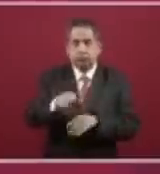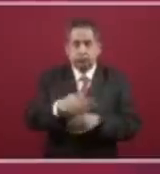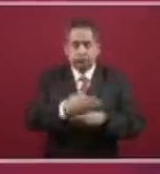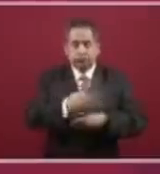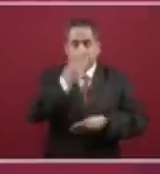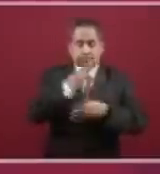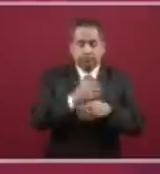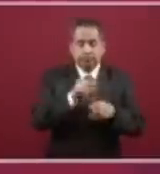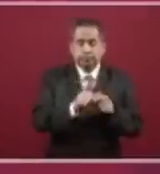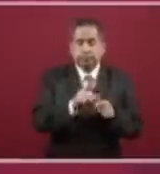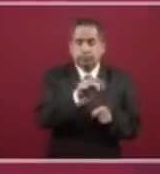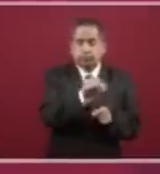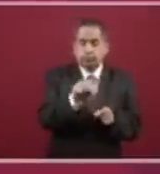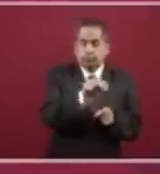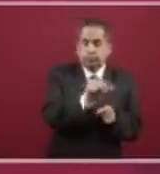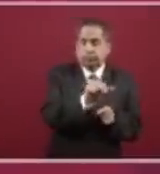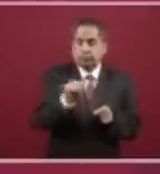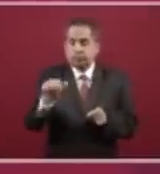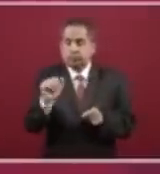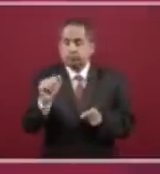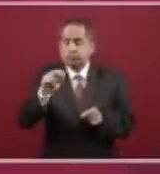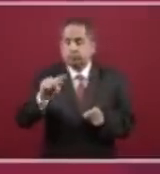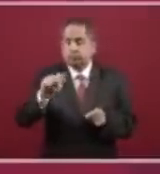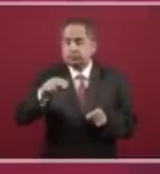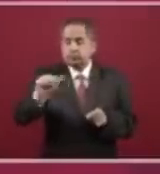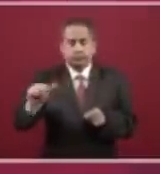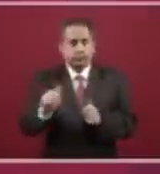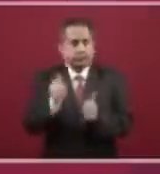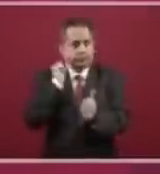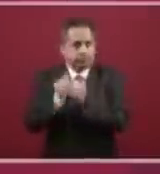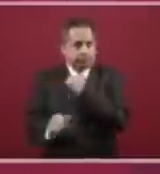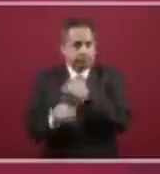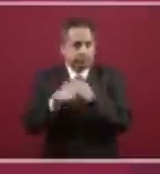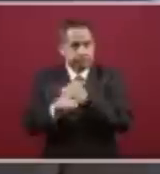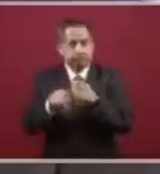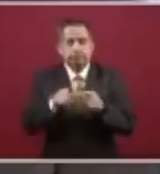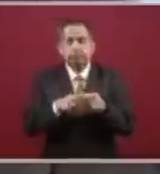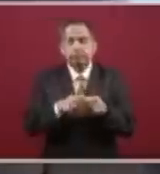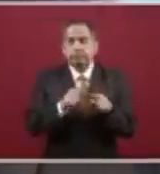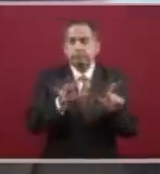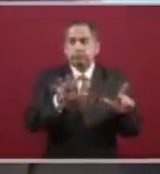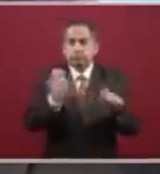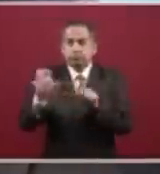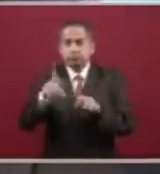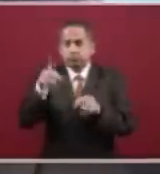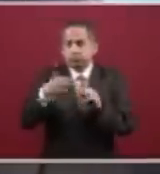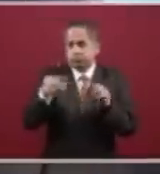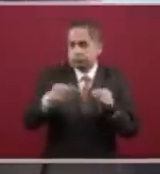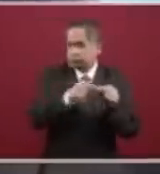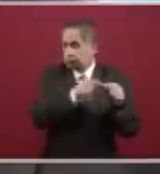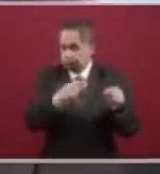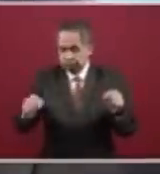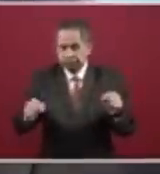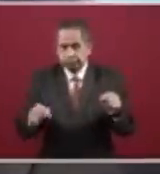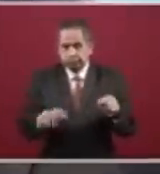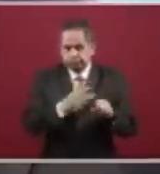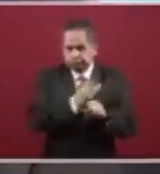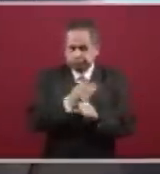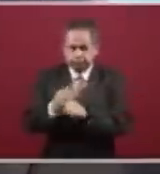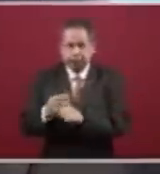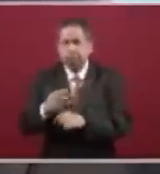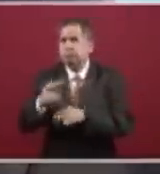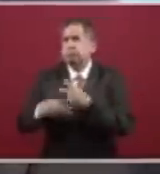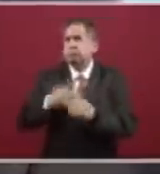nogales que es una carretera perdón que es una carretera de 700 km se estará concluyendo